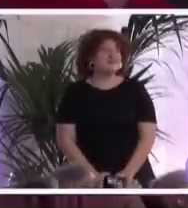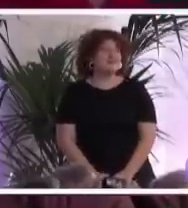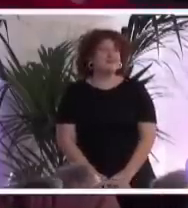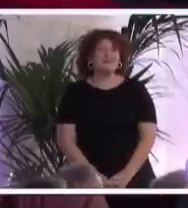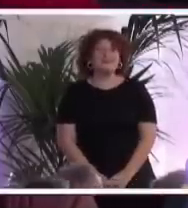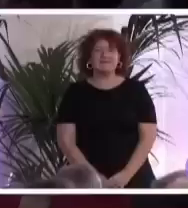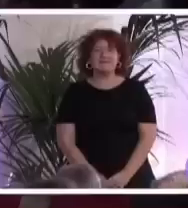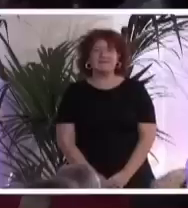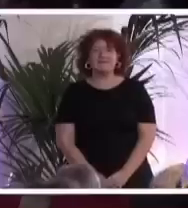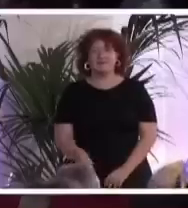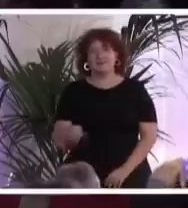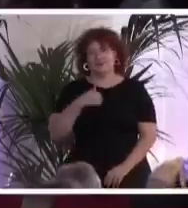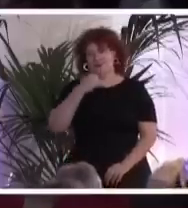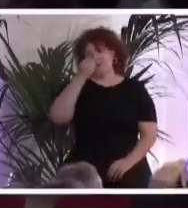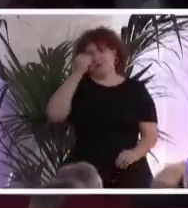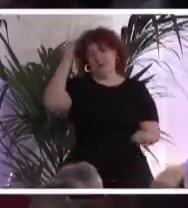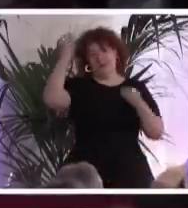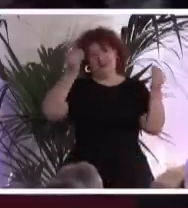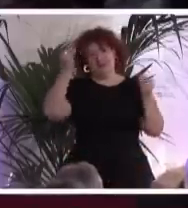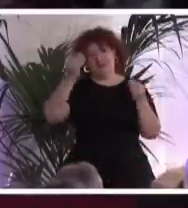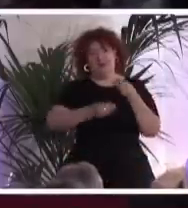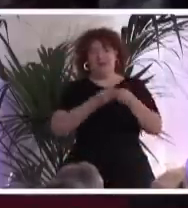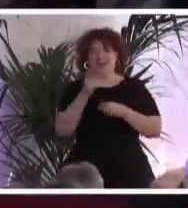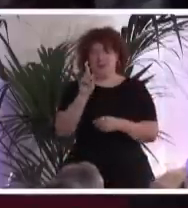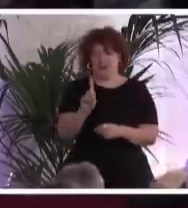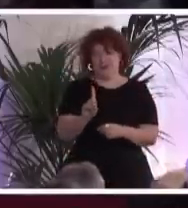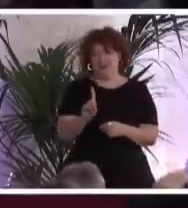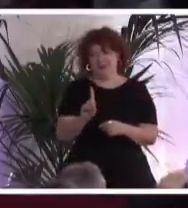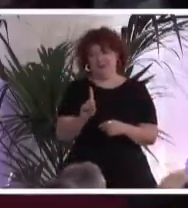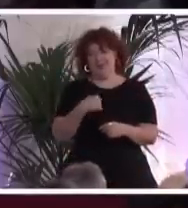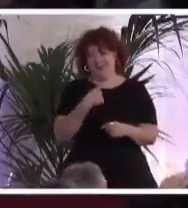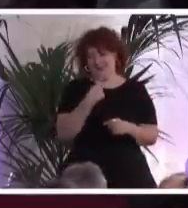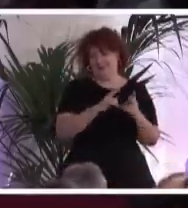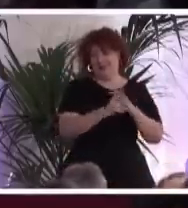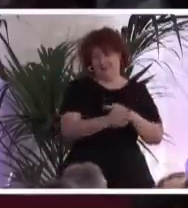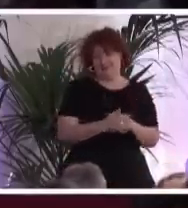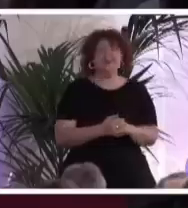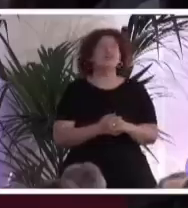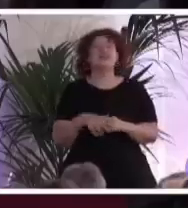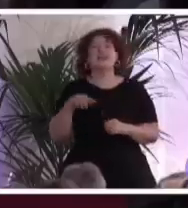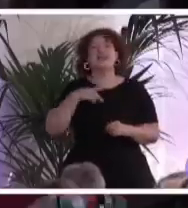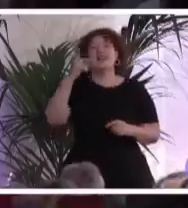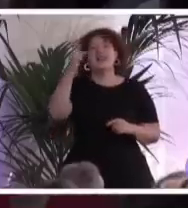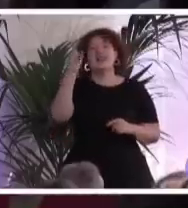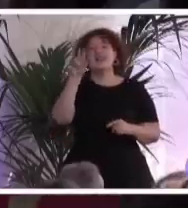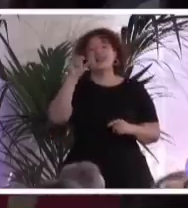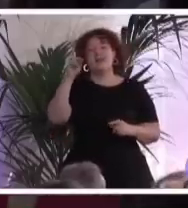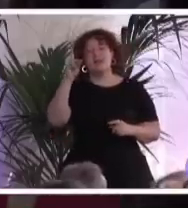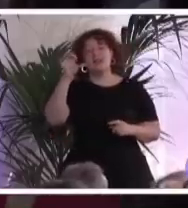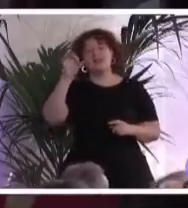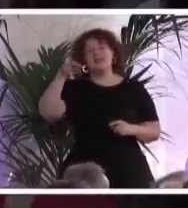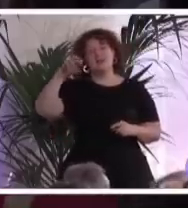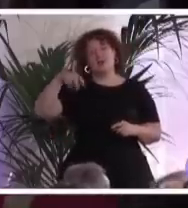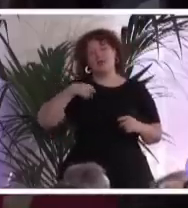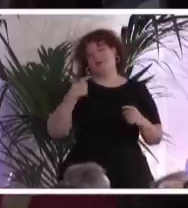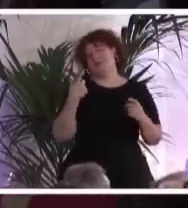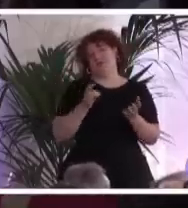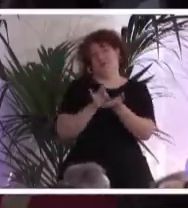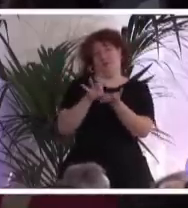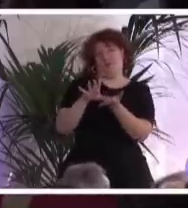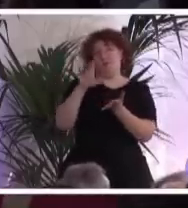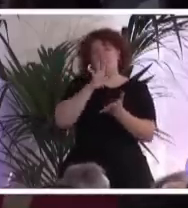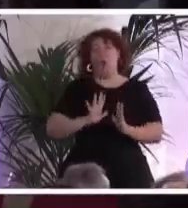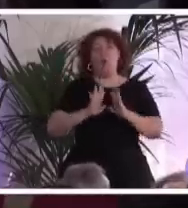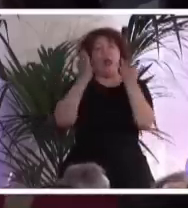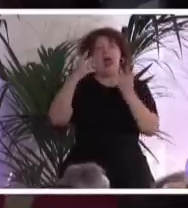porque estoy pensando en hacer una sabéis que a David Simon le han despedido de la hbo por estar en